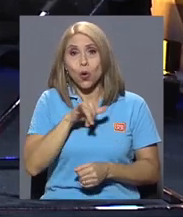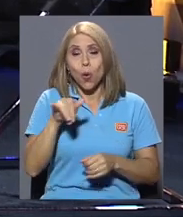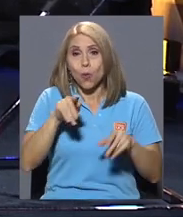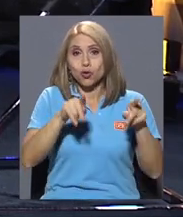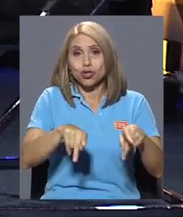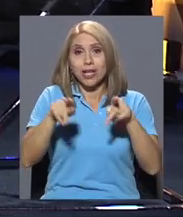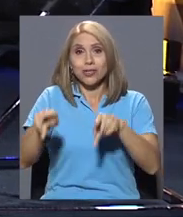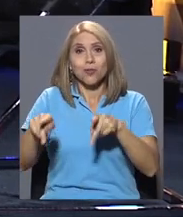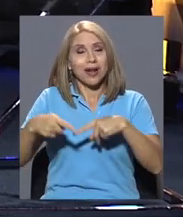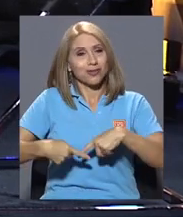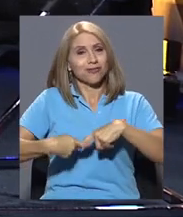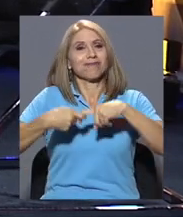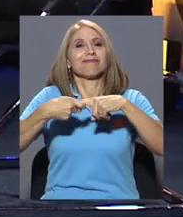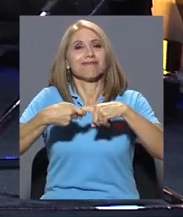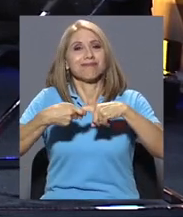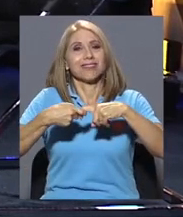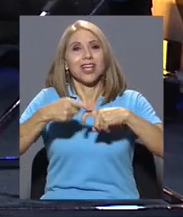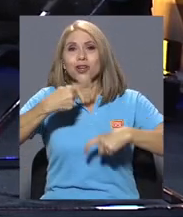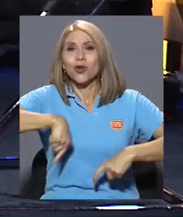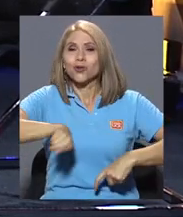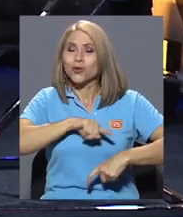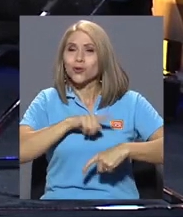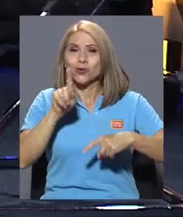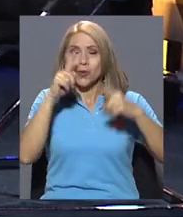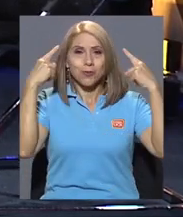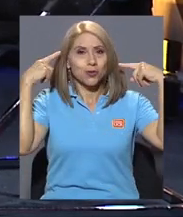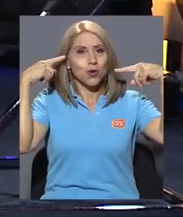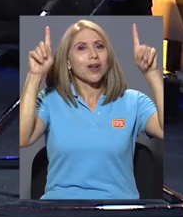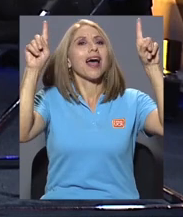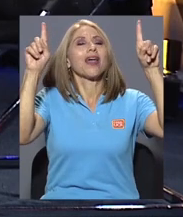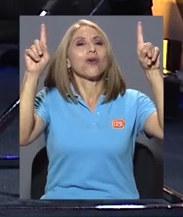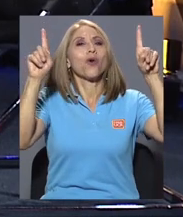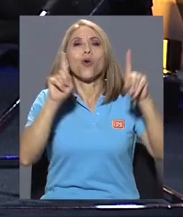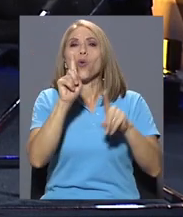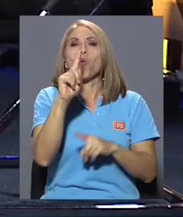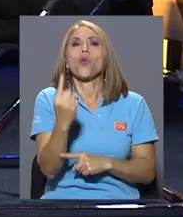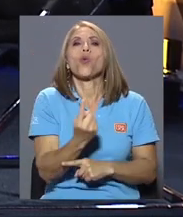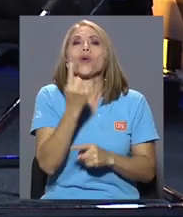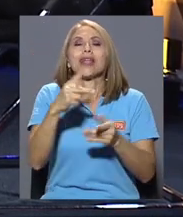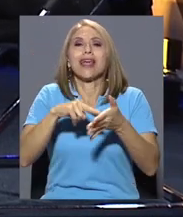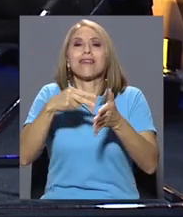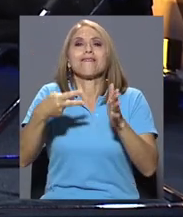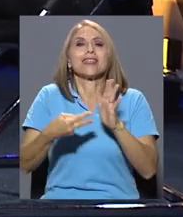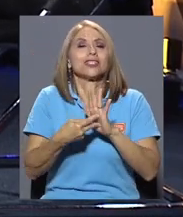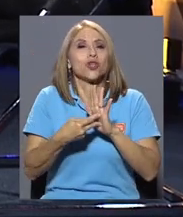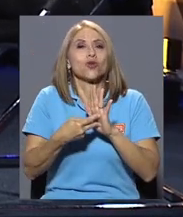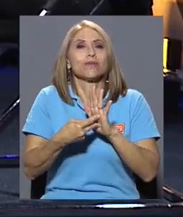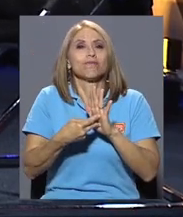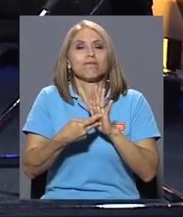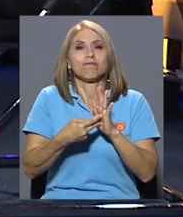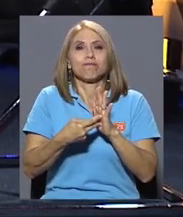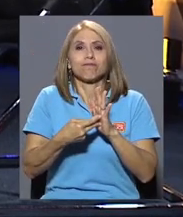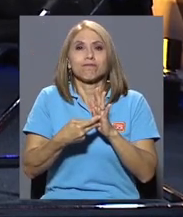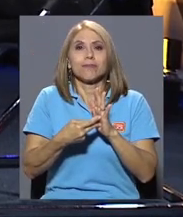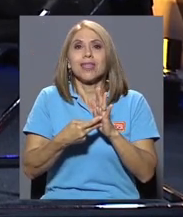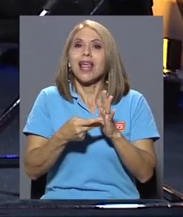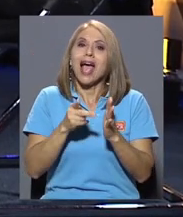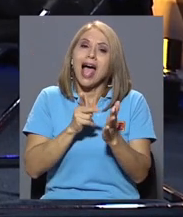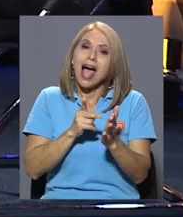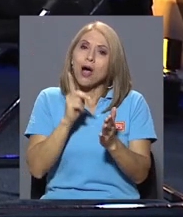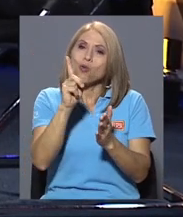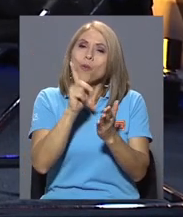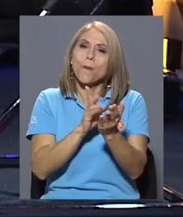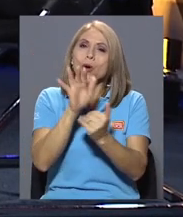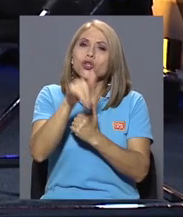seres humanos que todavía no hemos logrado como encasillar o hay una sola definición a lo que significa que un proyecto sea